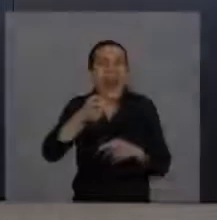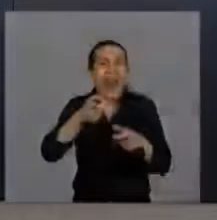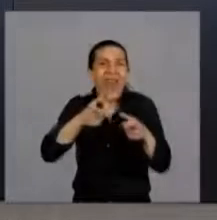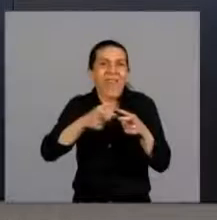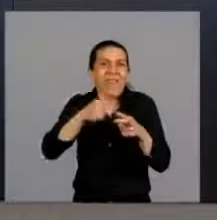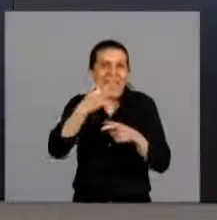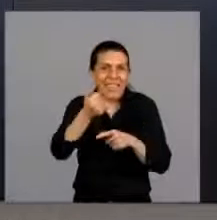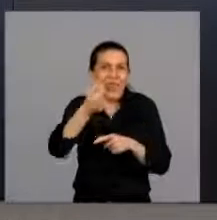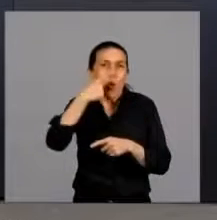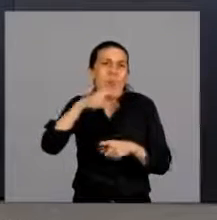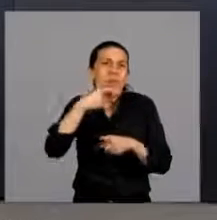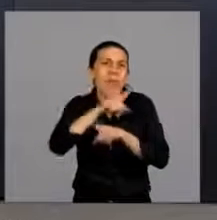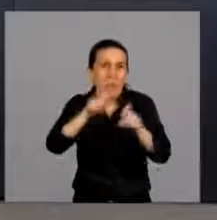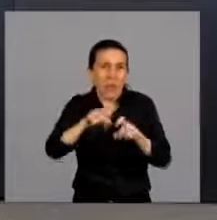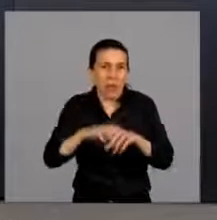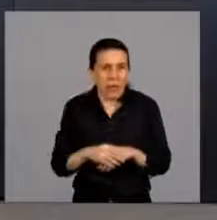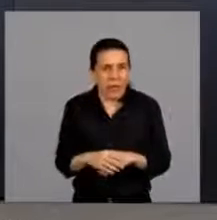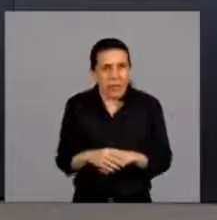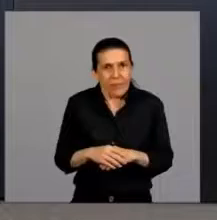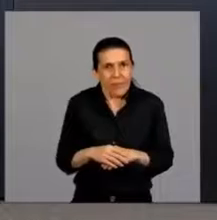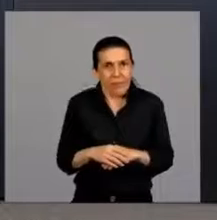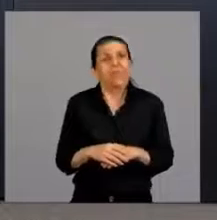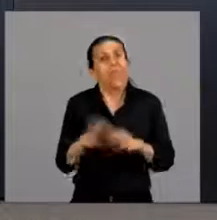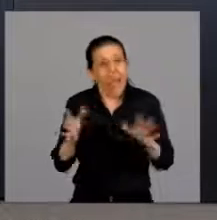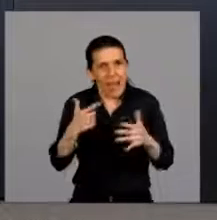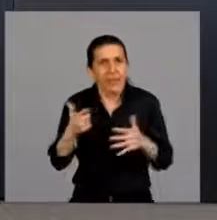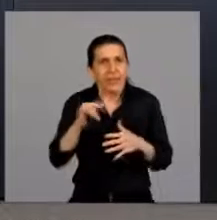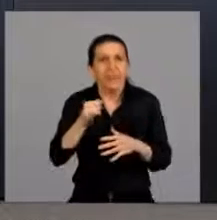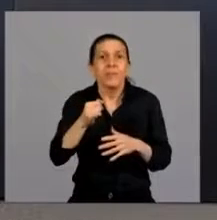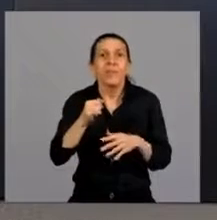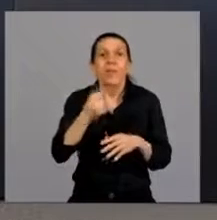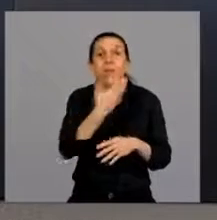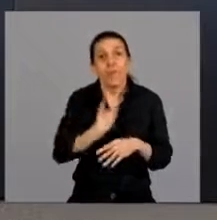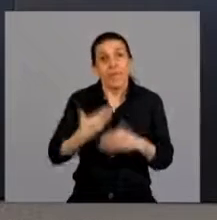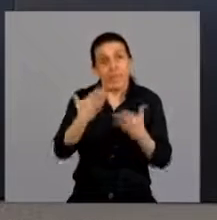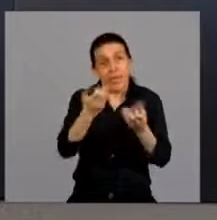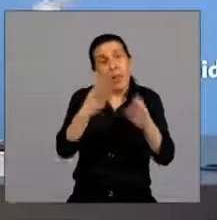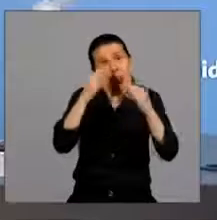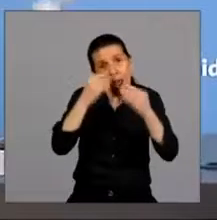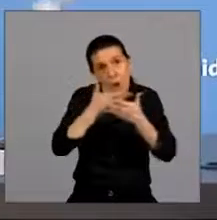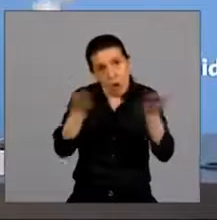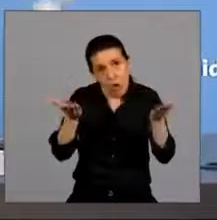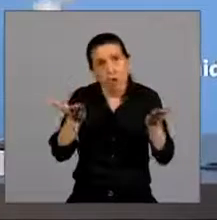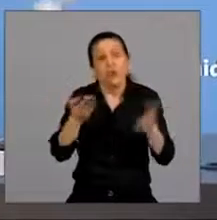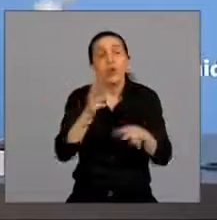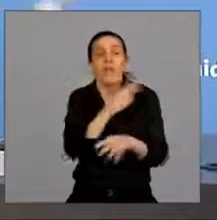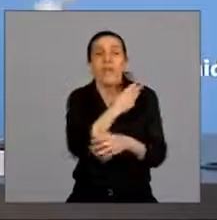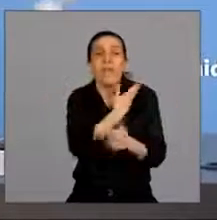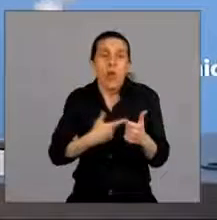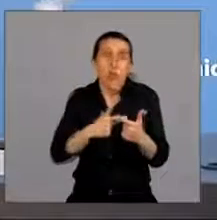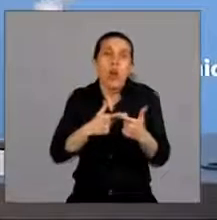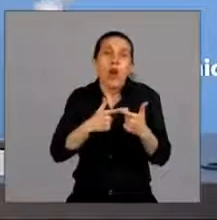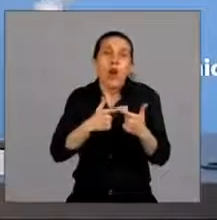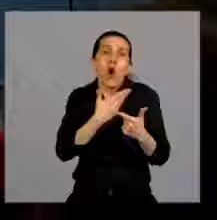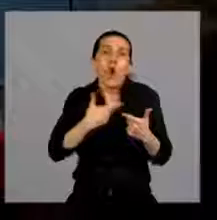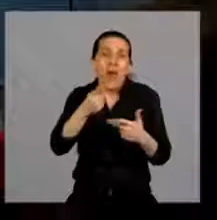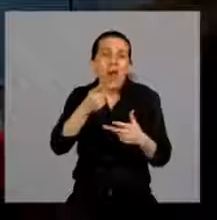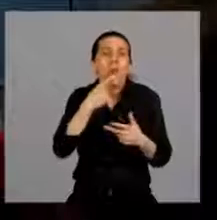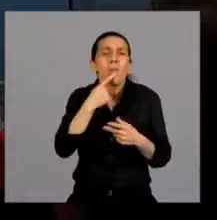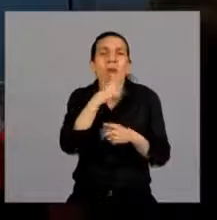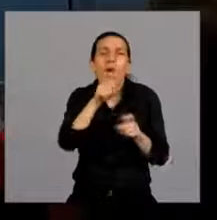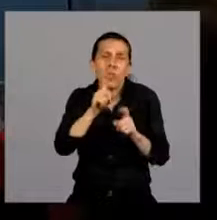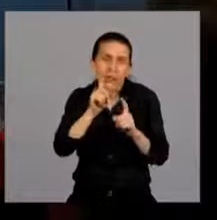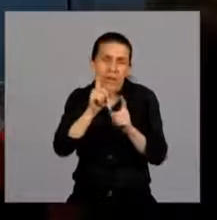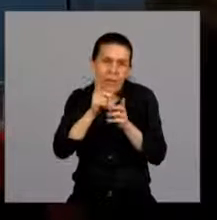No, creo que está. Ahí está. Presidente, buenas noches, jefe de gobierno y gobernador. Preguntarle, por un